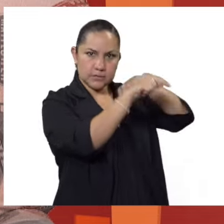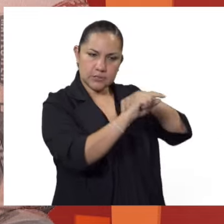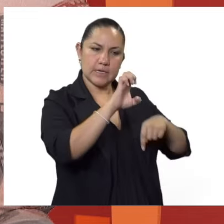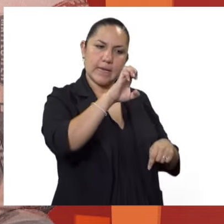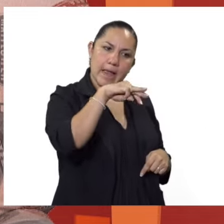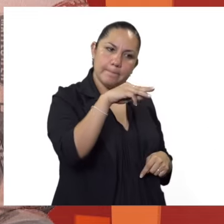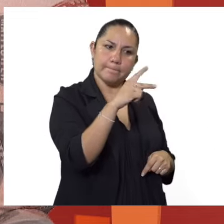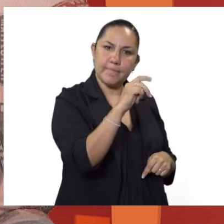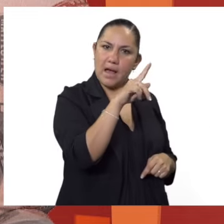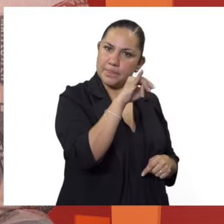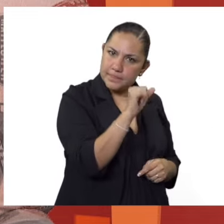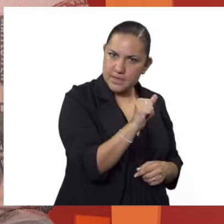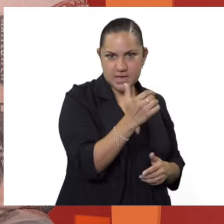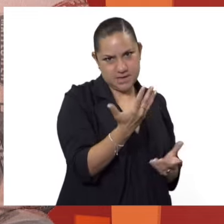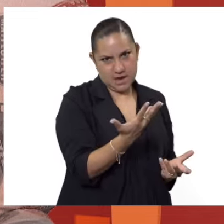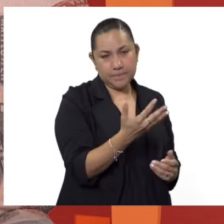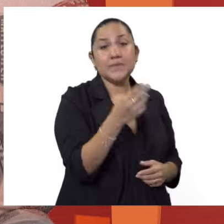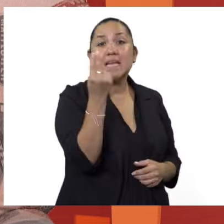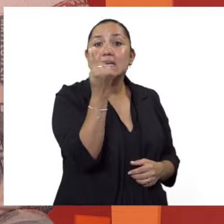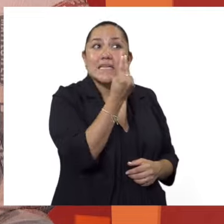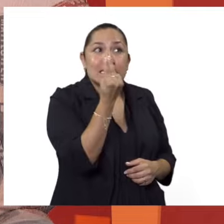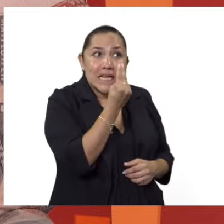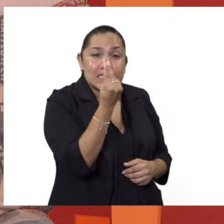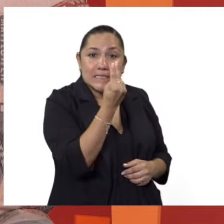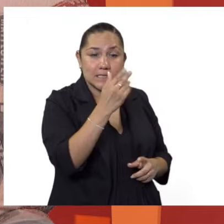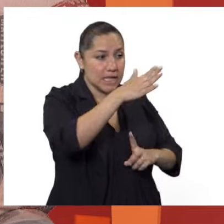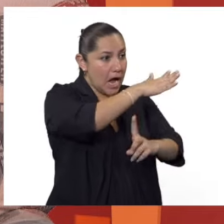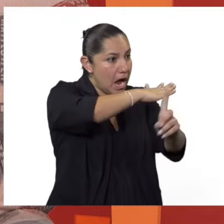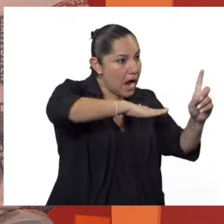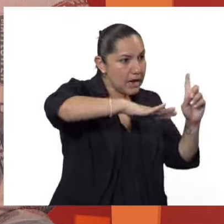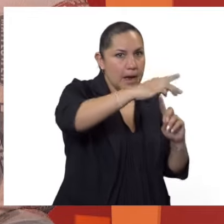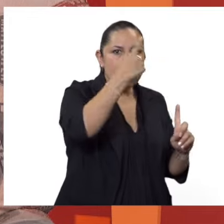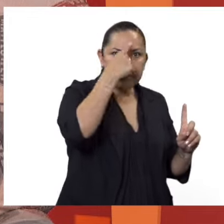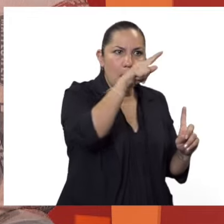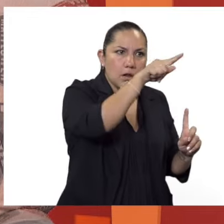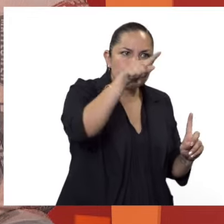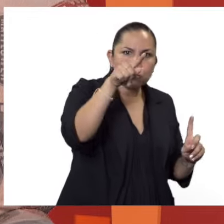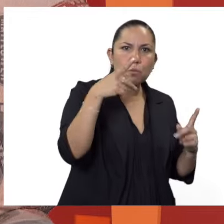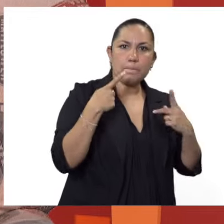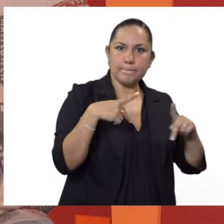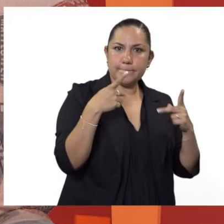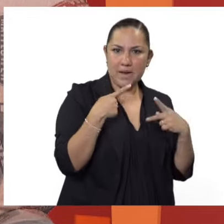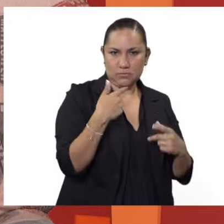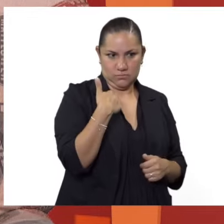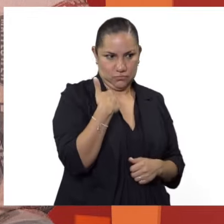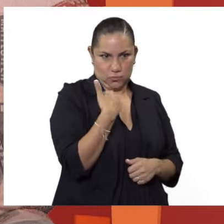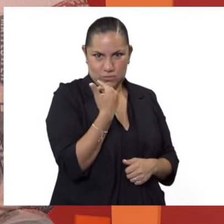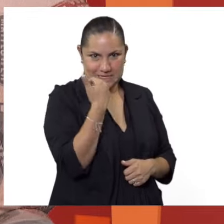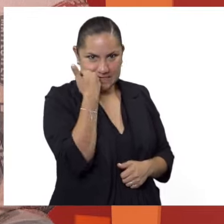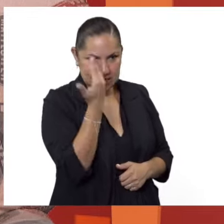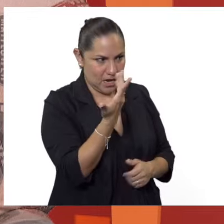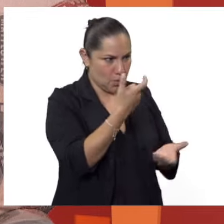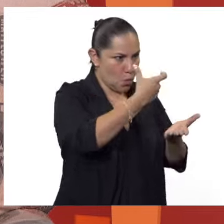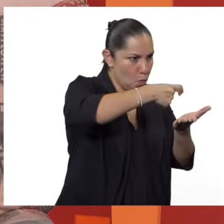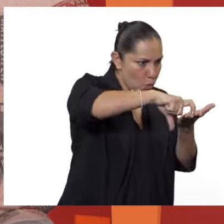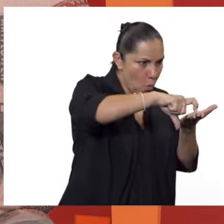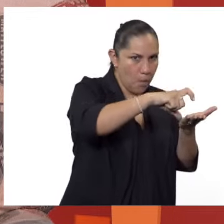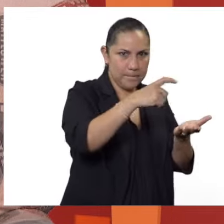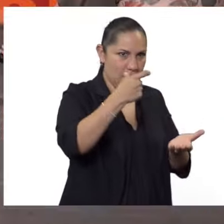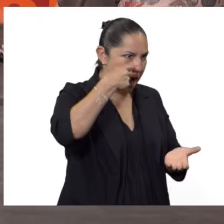eh la posibilidad de que haya mejores posibilidades para la adquisición de todos estos